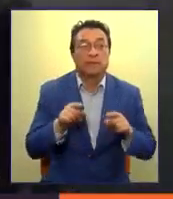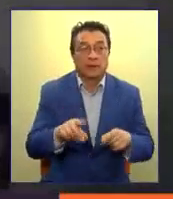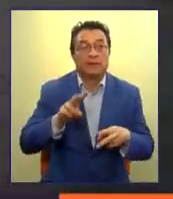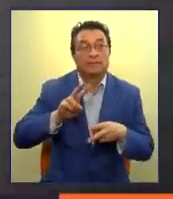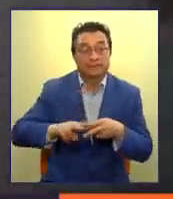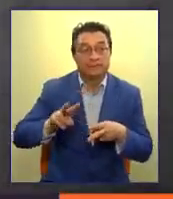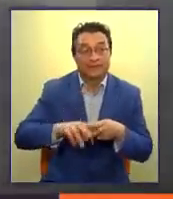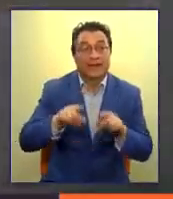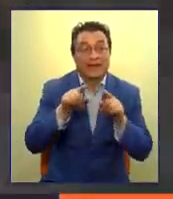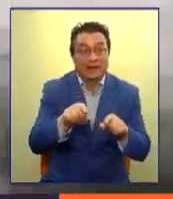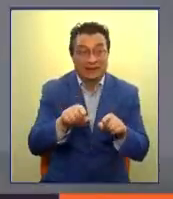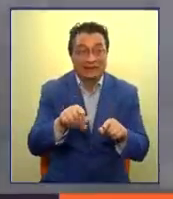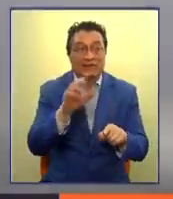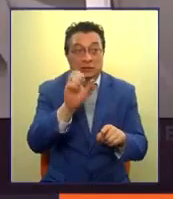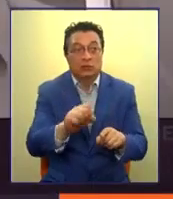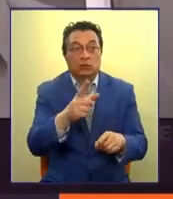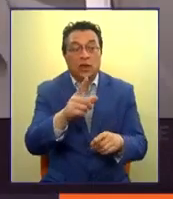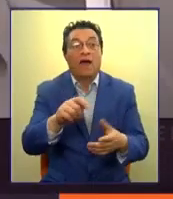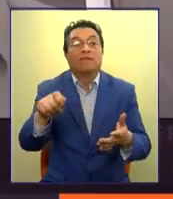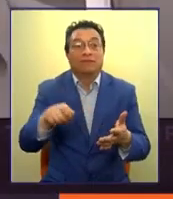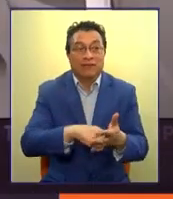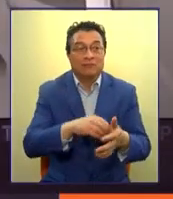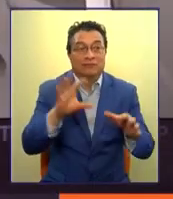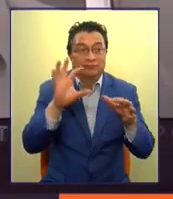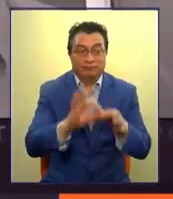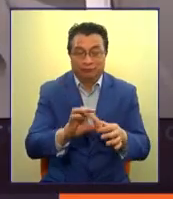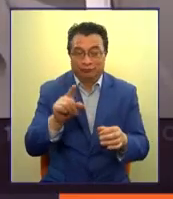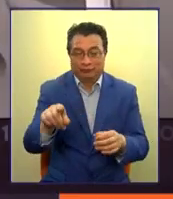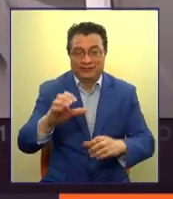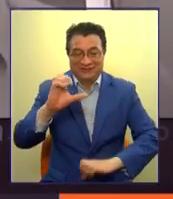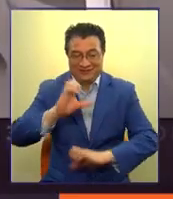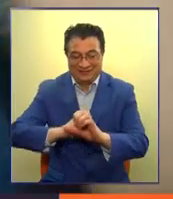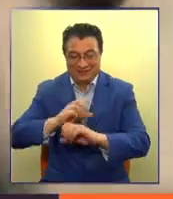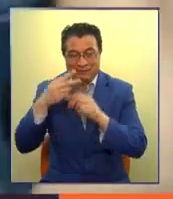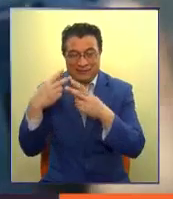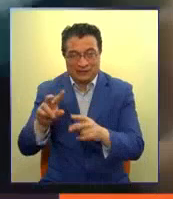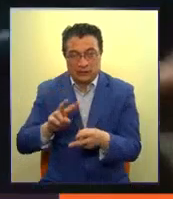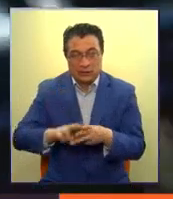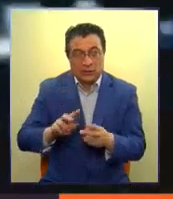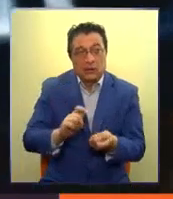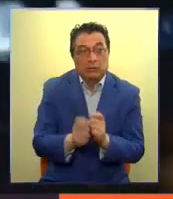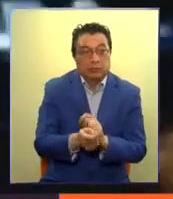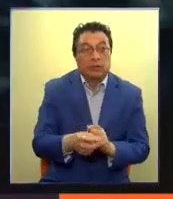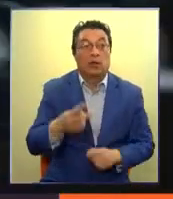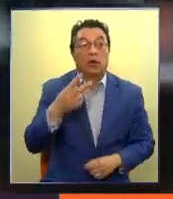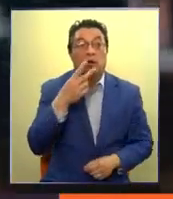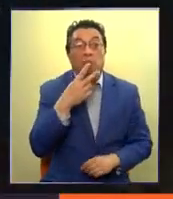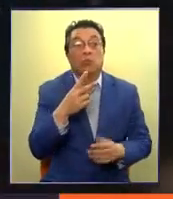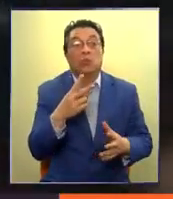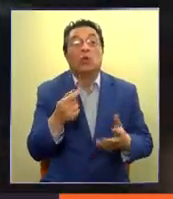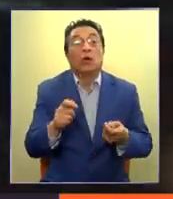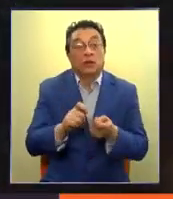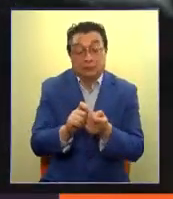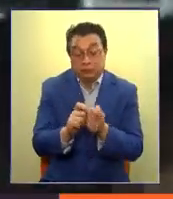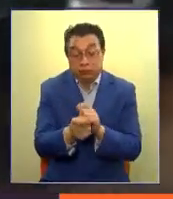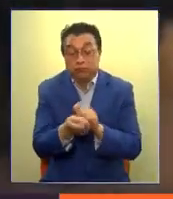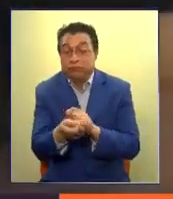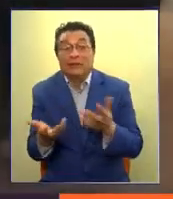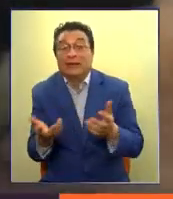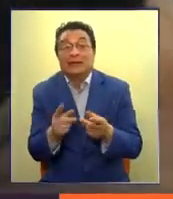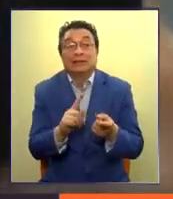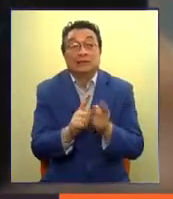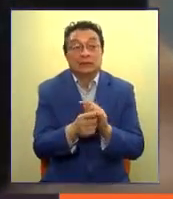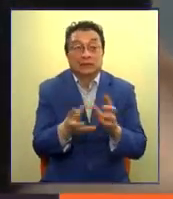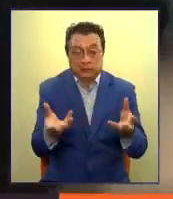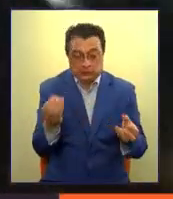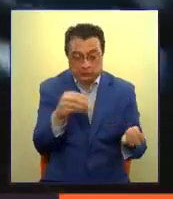él, que tiene, entre comillas, una firma propia respecto a la fabricación o adaptación que él realizaba. De mi cuenta, hablamos de un proceso de adaptación que significaba armar y